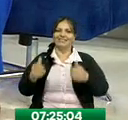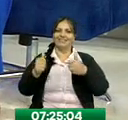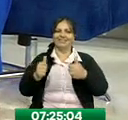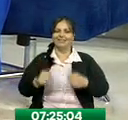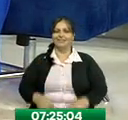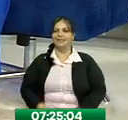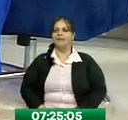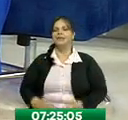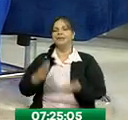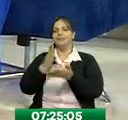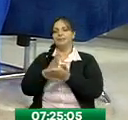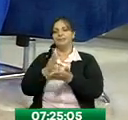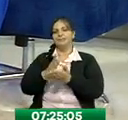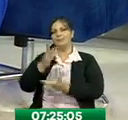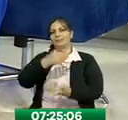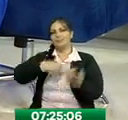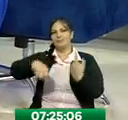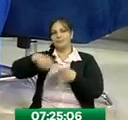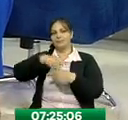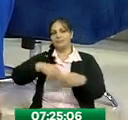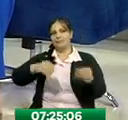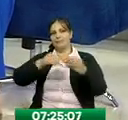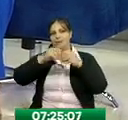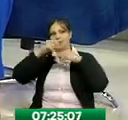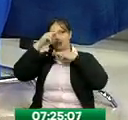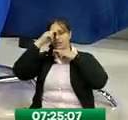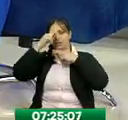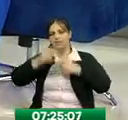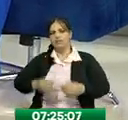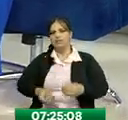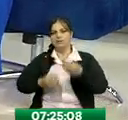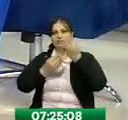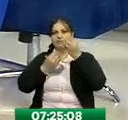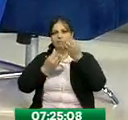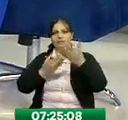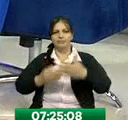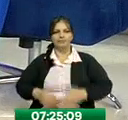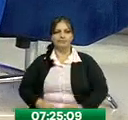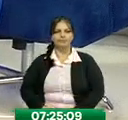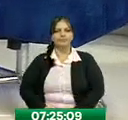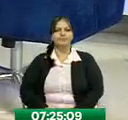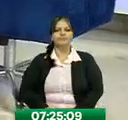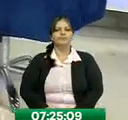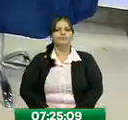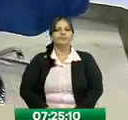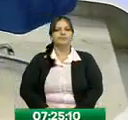Momento de una pausa y enseguida regresamos con mucho más desde la noticia Primera Emisión.